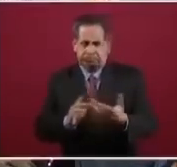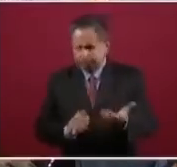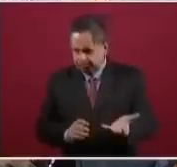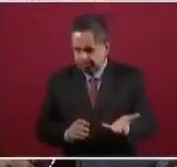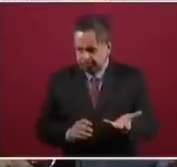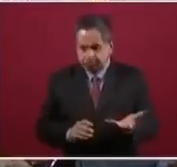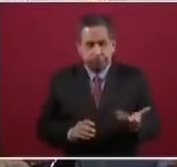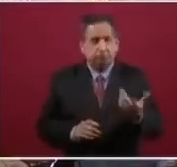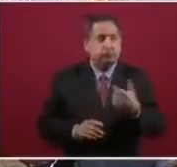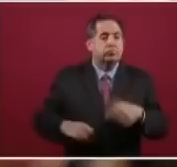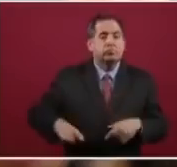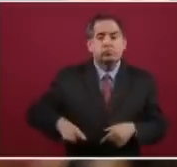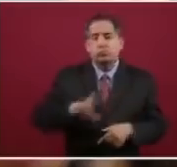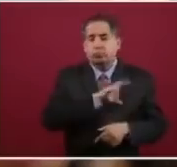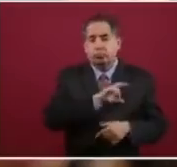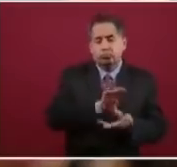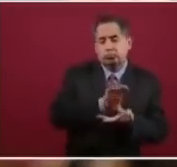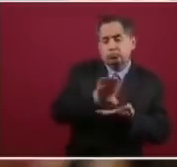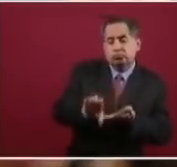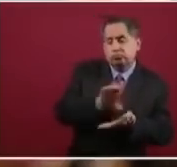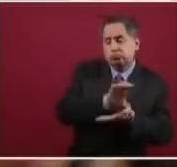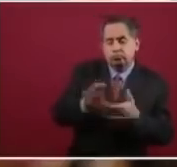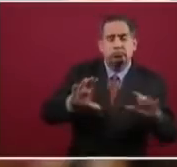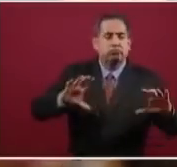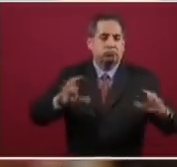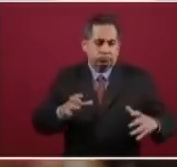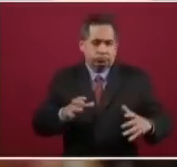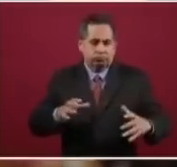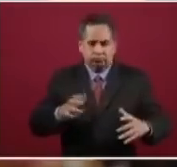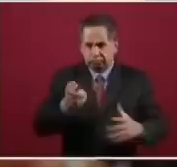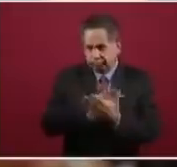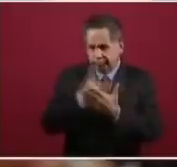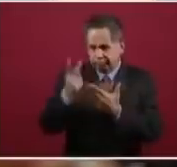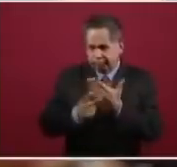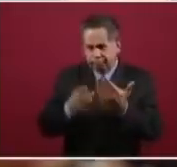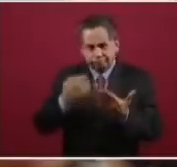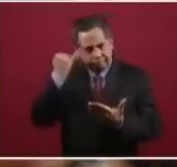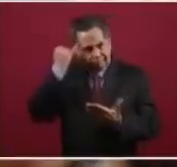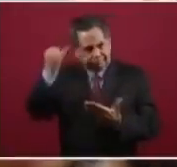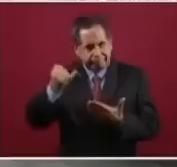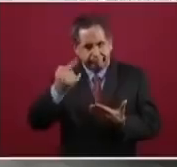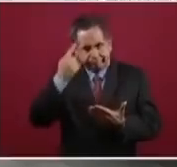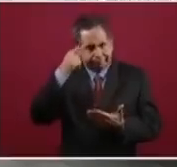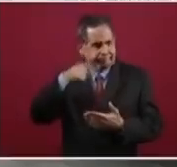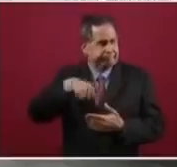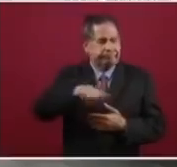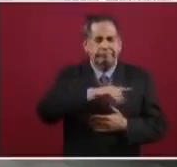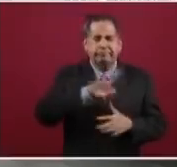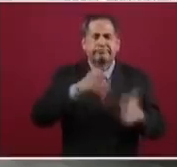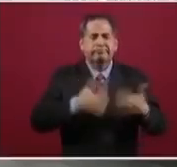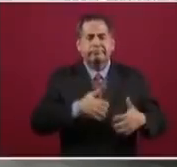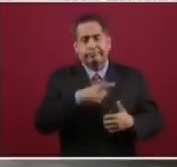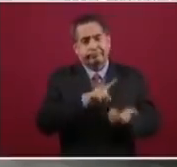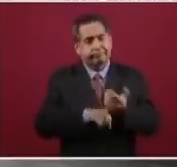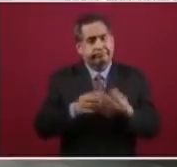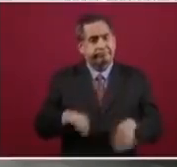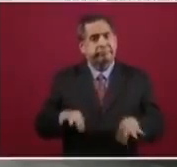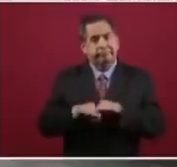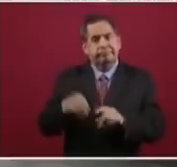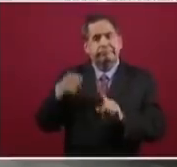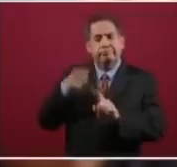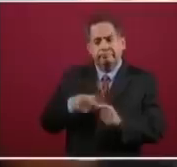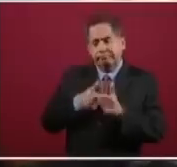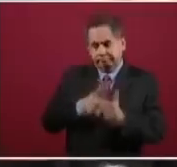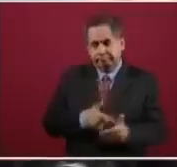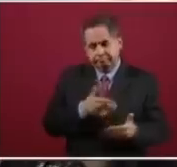capital privado y público si ya se están considerando estos proyectos porque para los empresarios pareceres eran importantes para